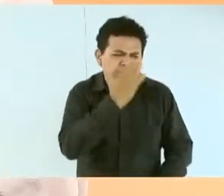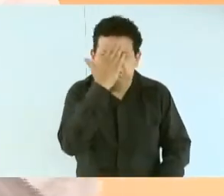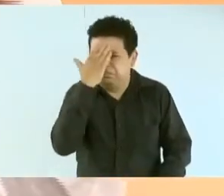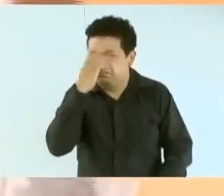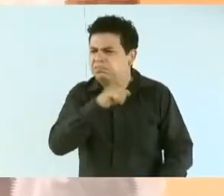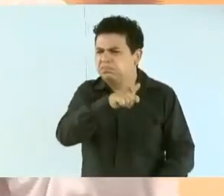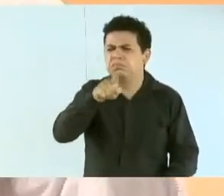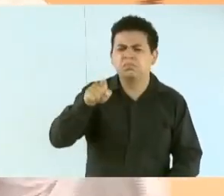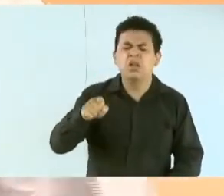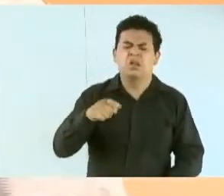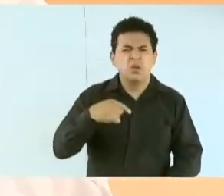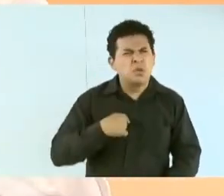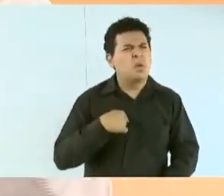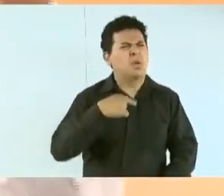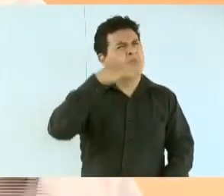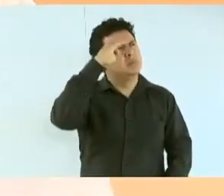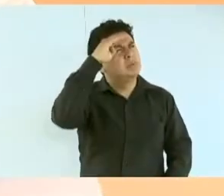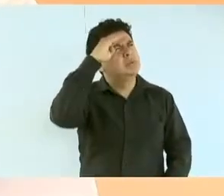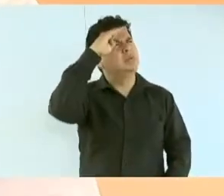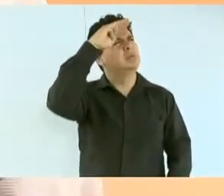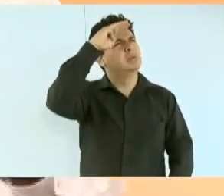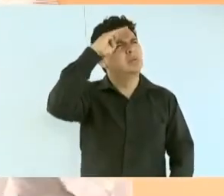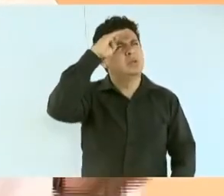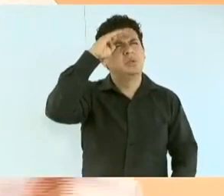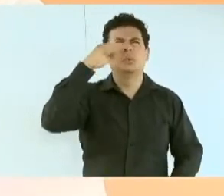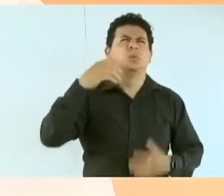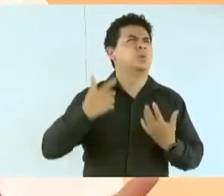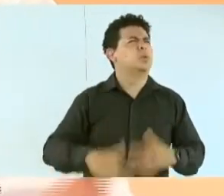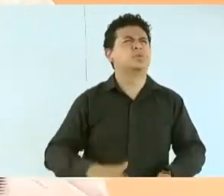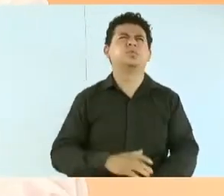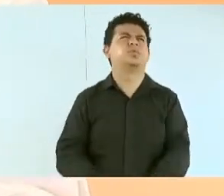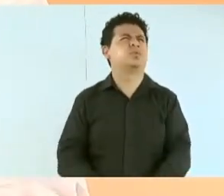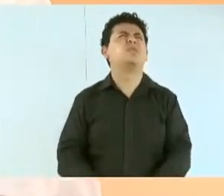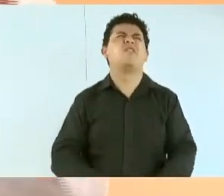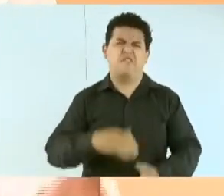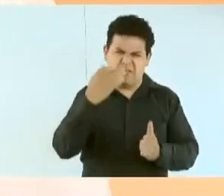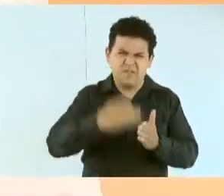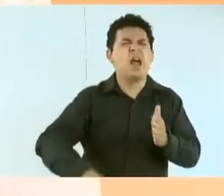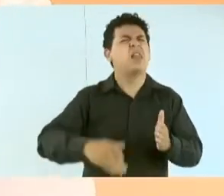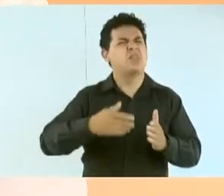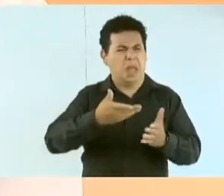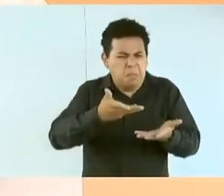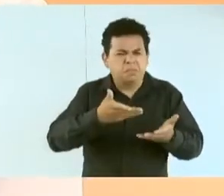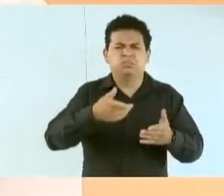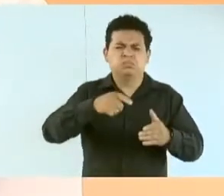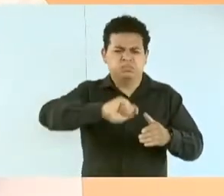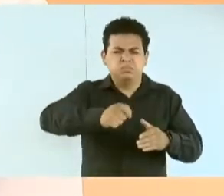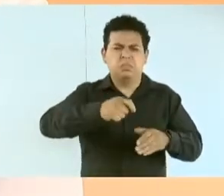siempre pensando en por qué no hacer los caminos de esta manera.